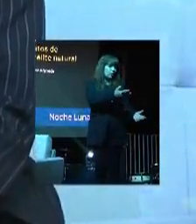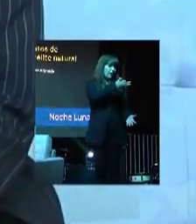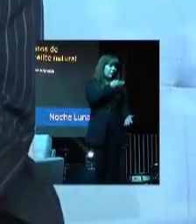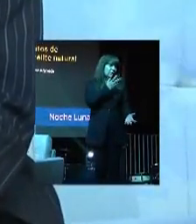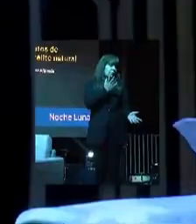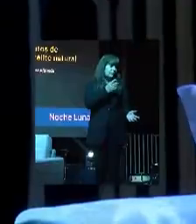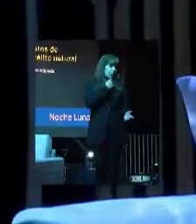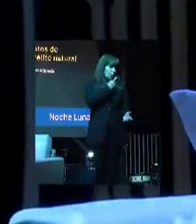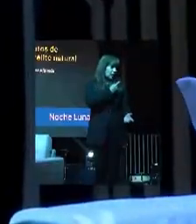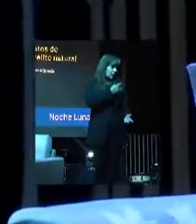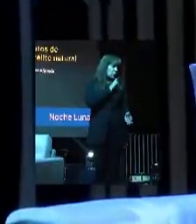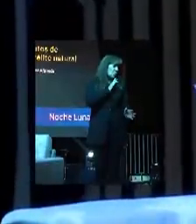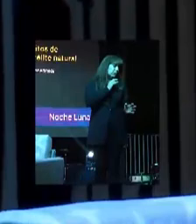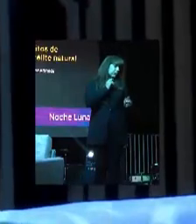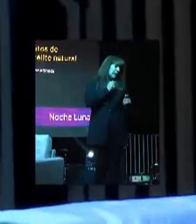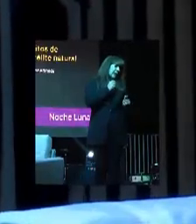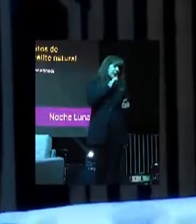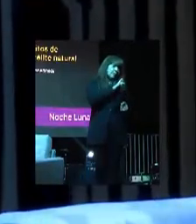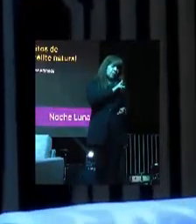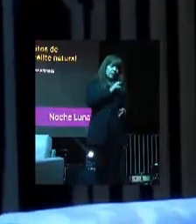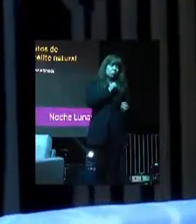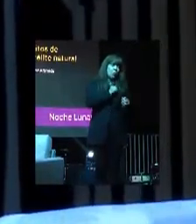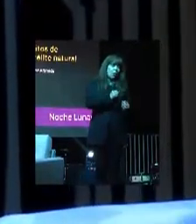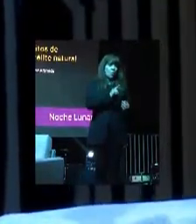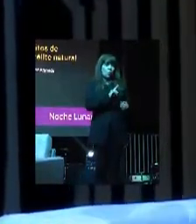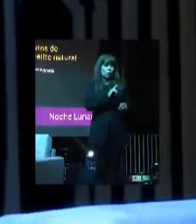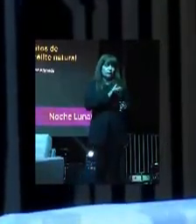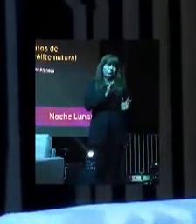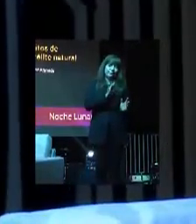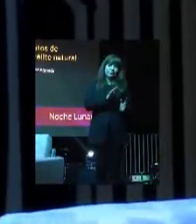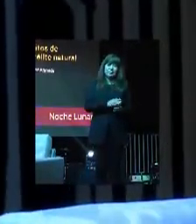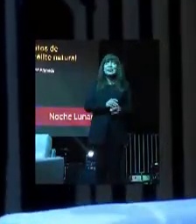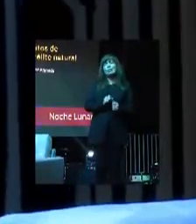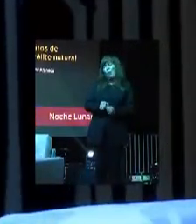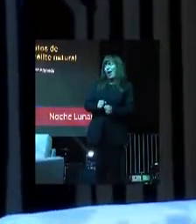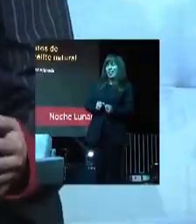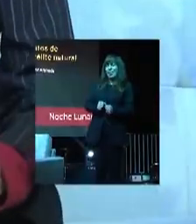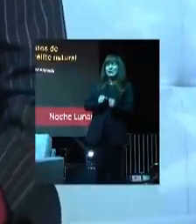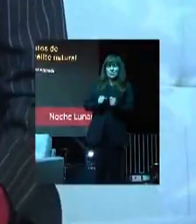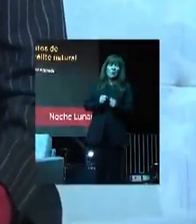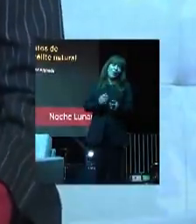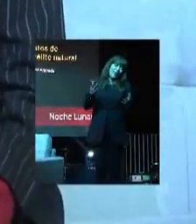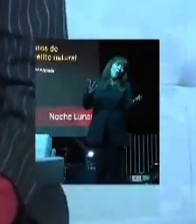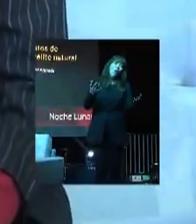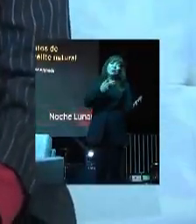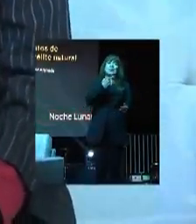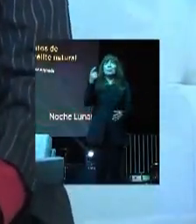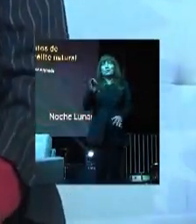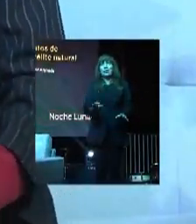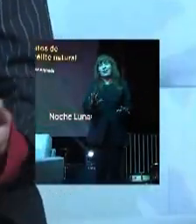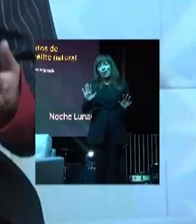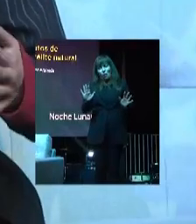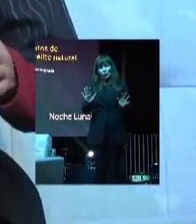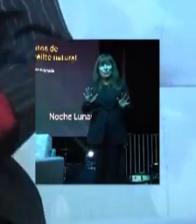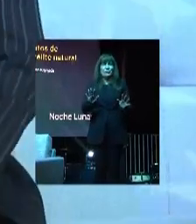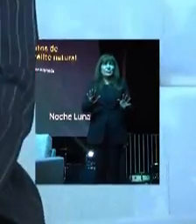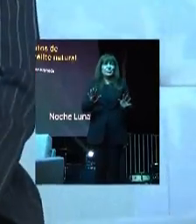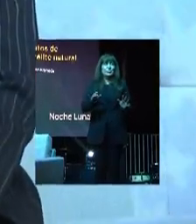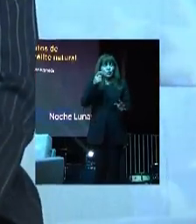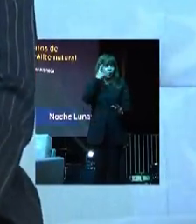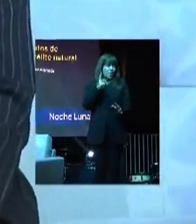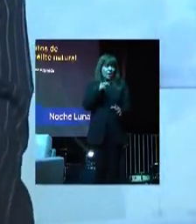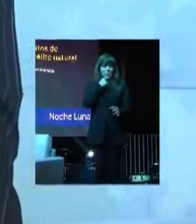ustedes preguntan y yo trataré de responder, si puedo. Todo se puede. Sí, totalmente, o sea, bueno, yo creo que